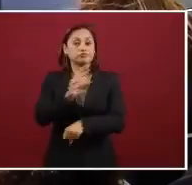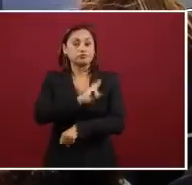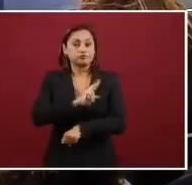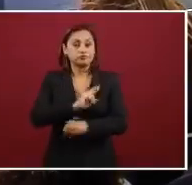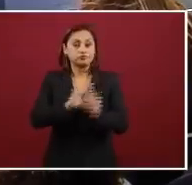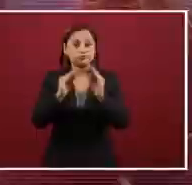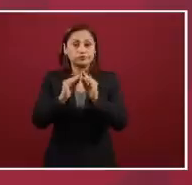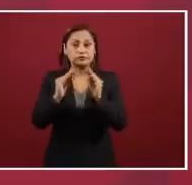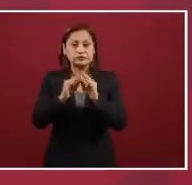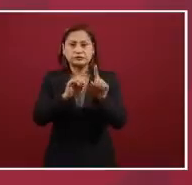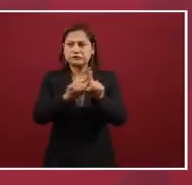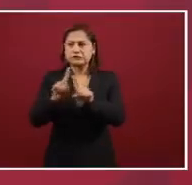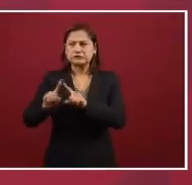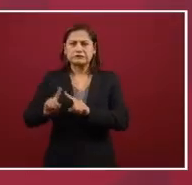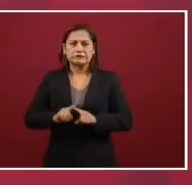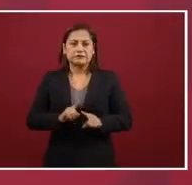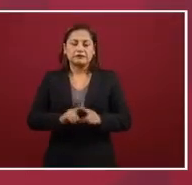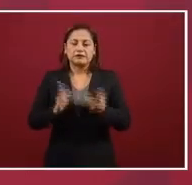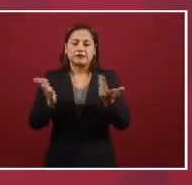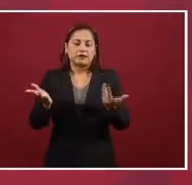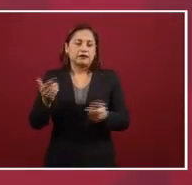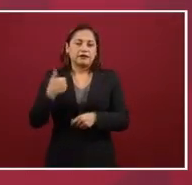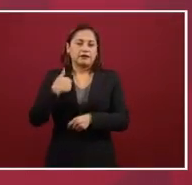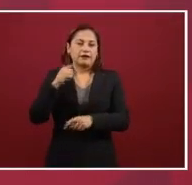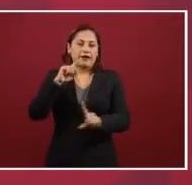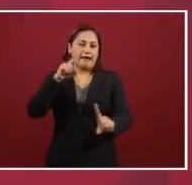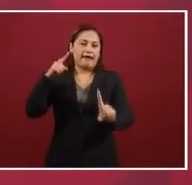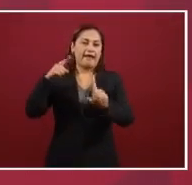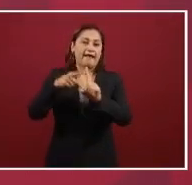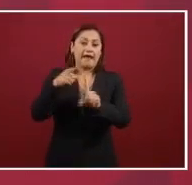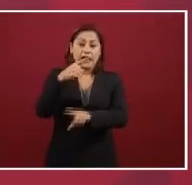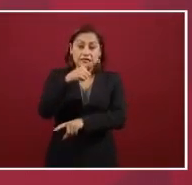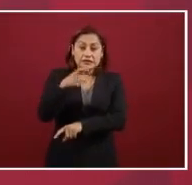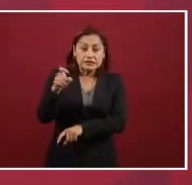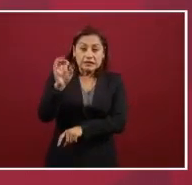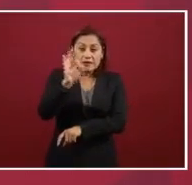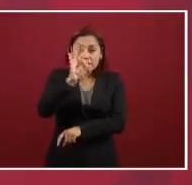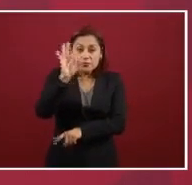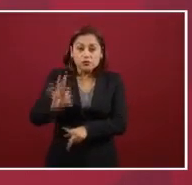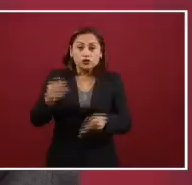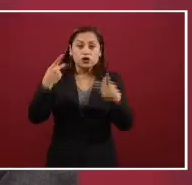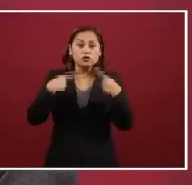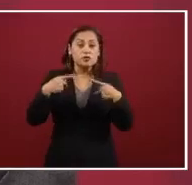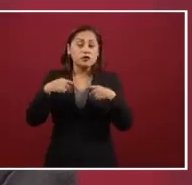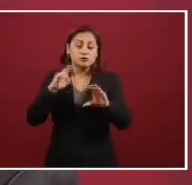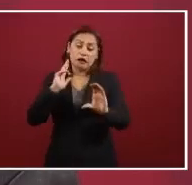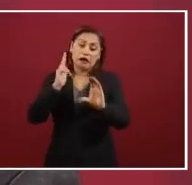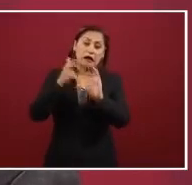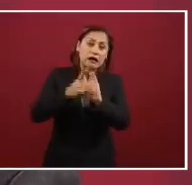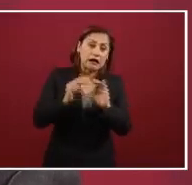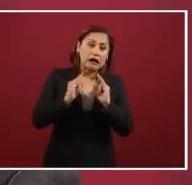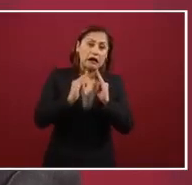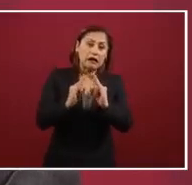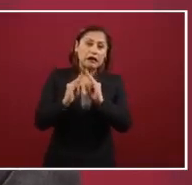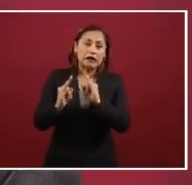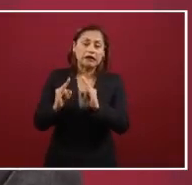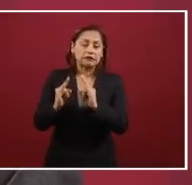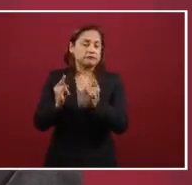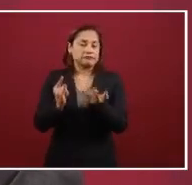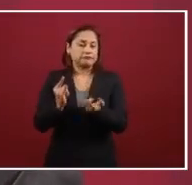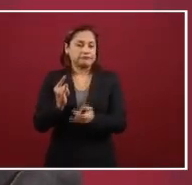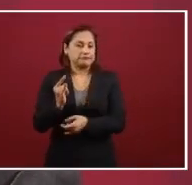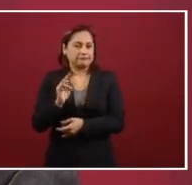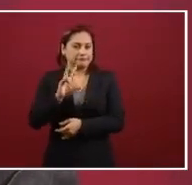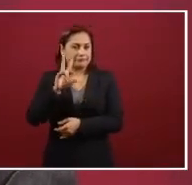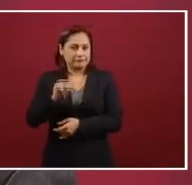pretendemos que el 100% de los albergues, de los migrantes, los pongamos en albergues. No es la idea mexicana. Es decir, sabemos que vas